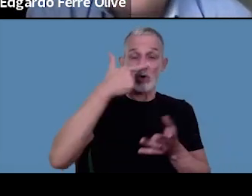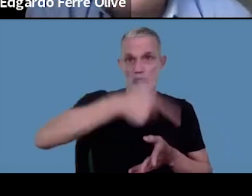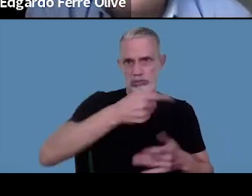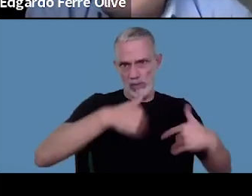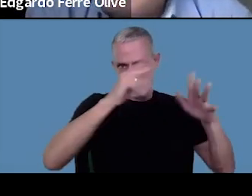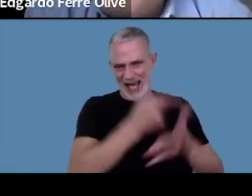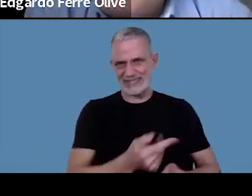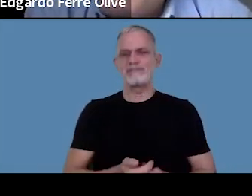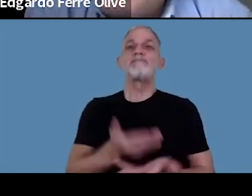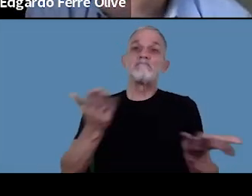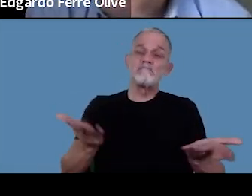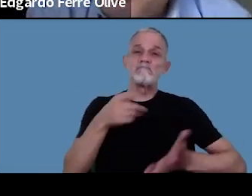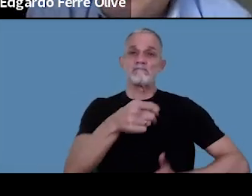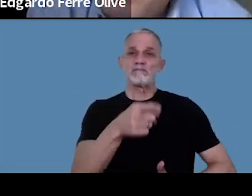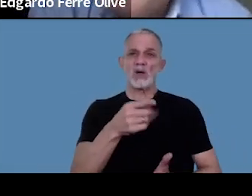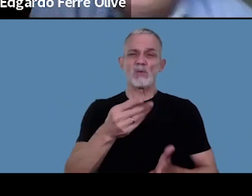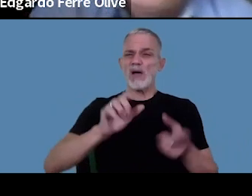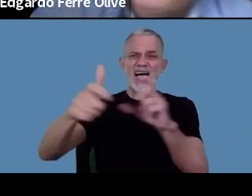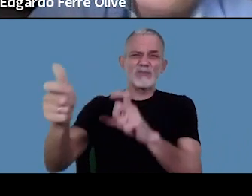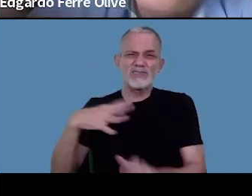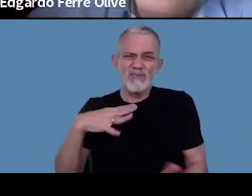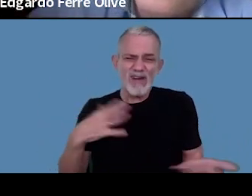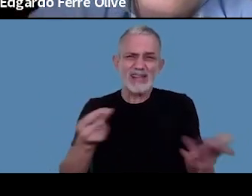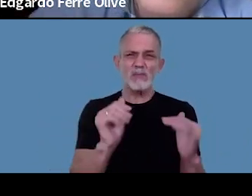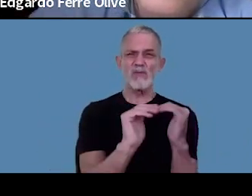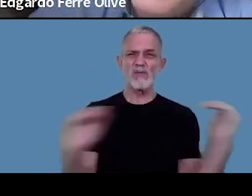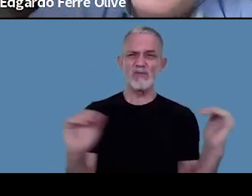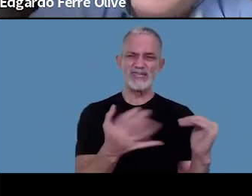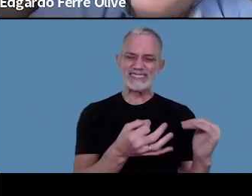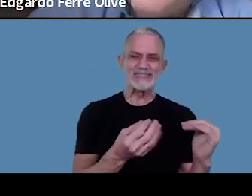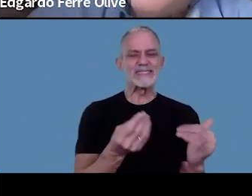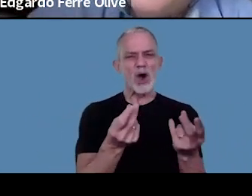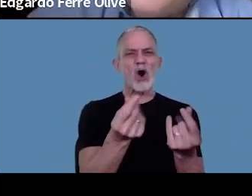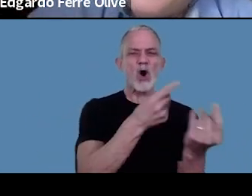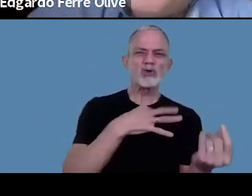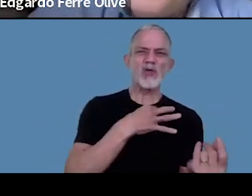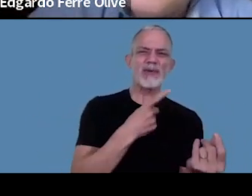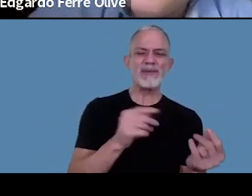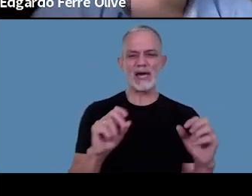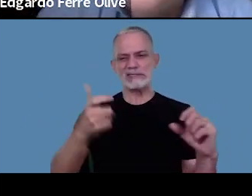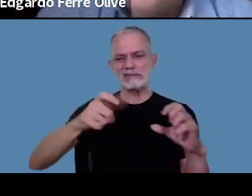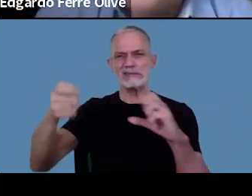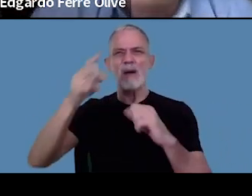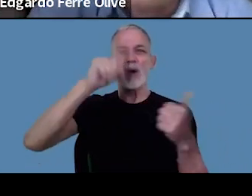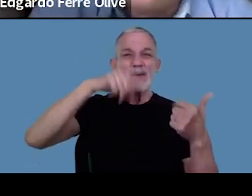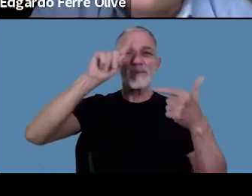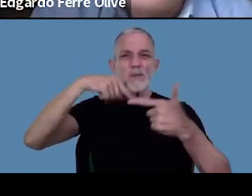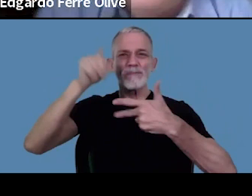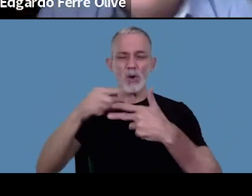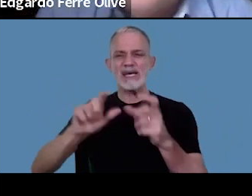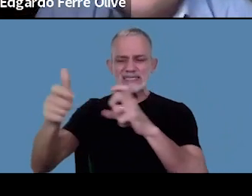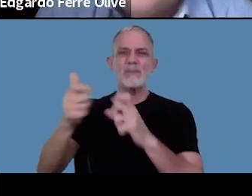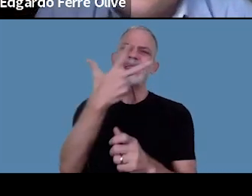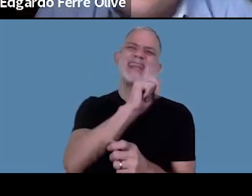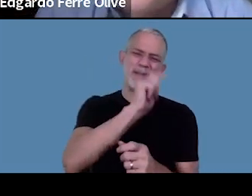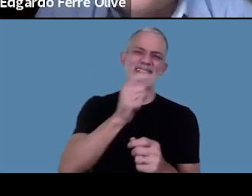Pero ¿qué pasa? Se ha sido desactualizando porque es un monto fijo que había que actualizar por costo de vida cada mes. No se está haciendo, cada trimestre, perdón, y